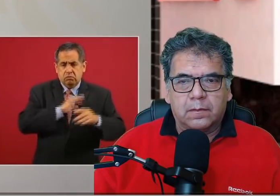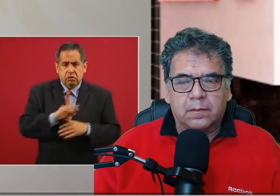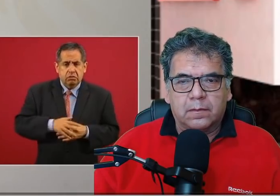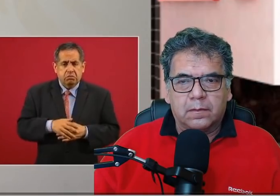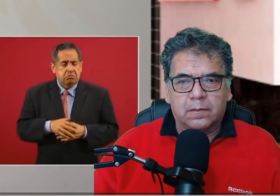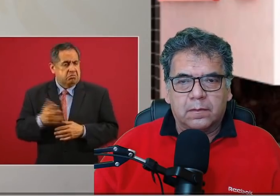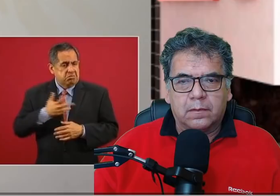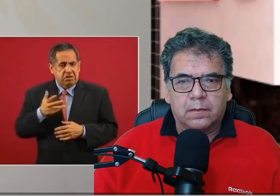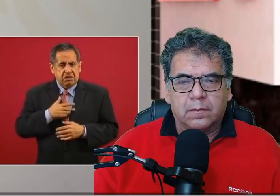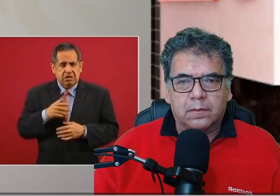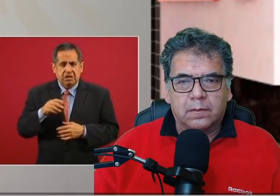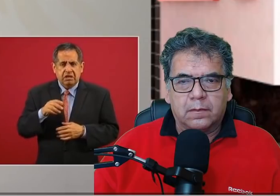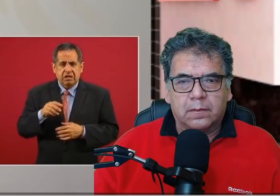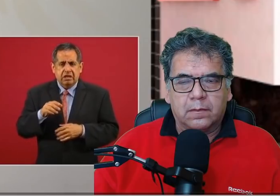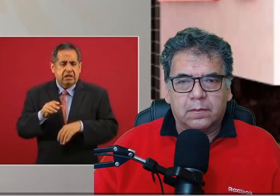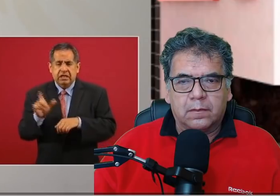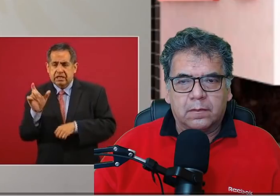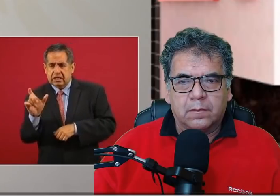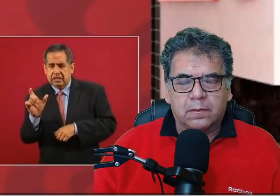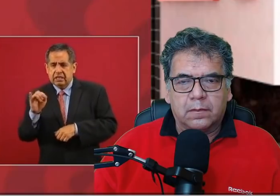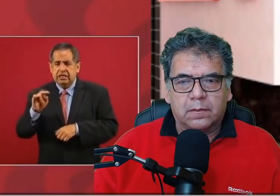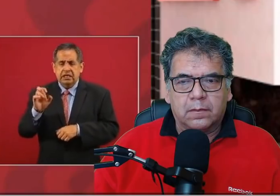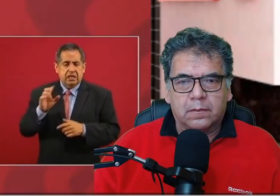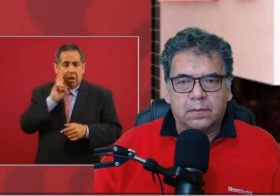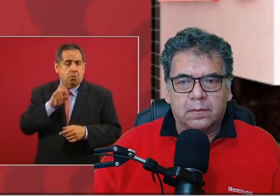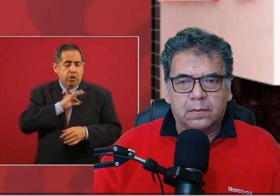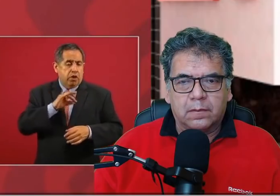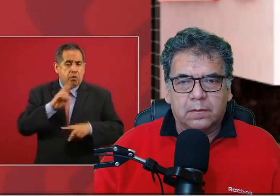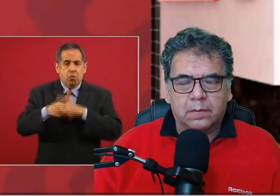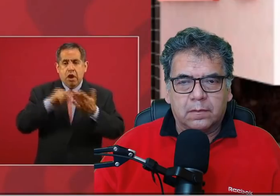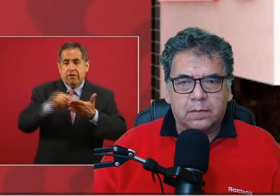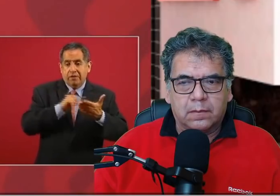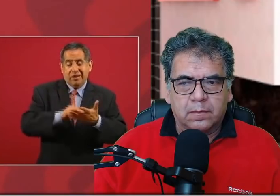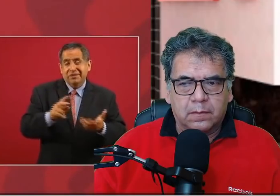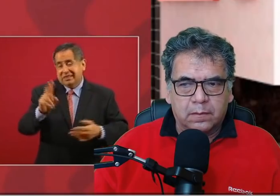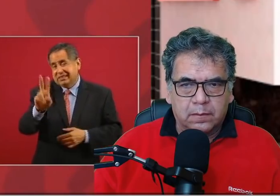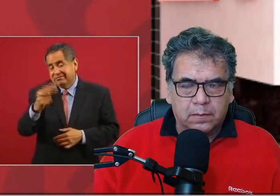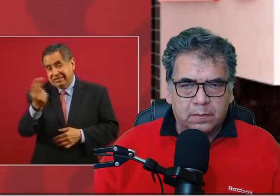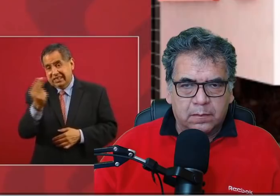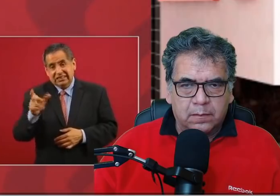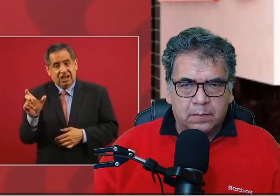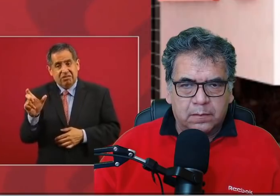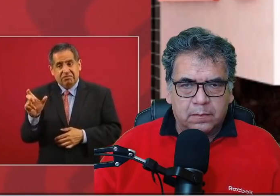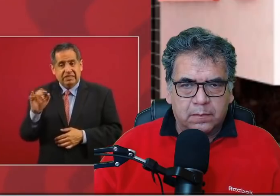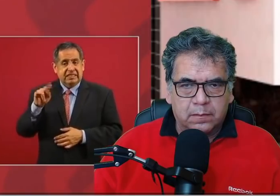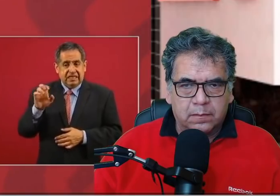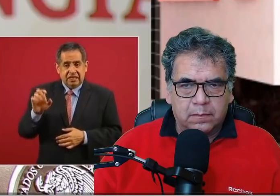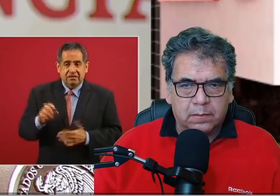su credencial de elector, porque sí hay que